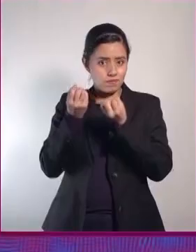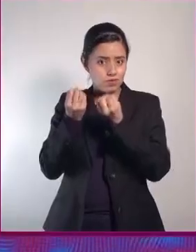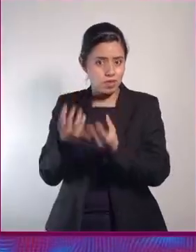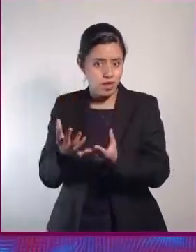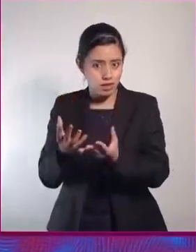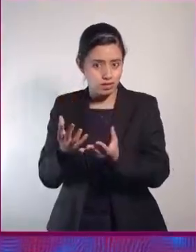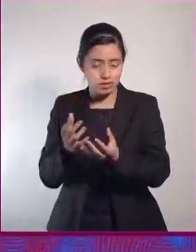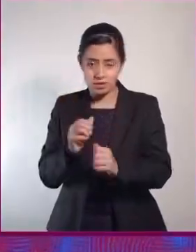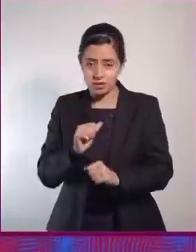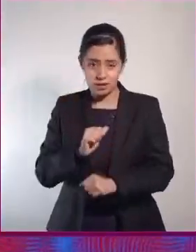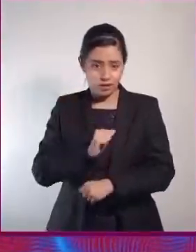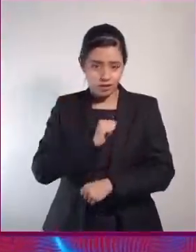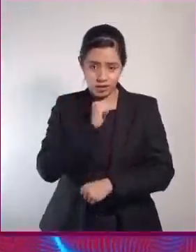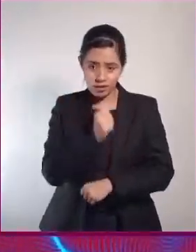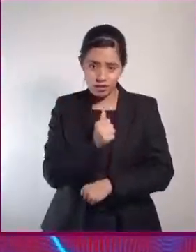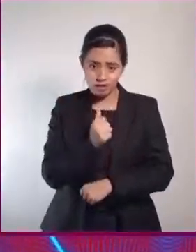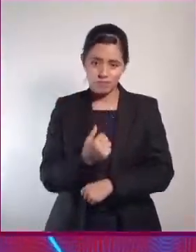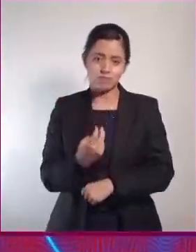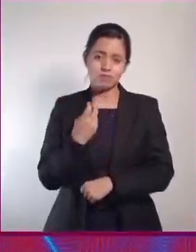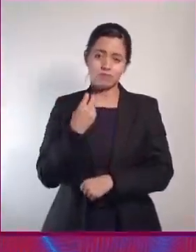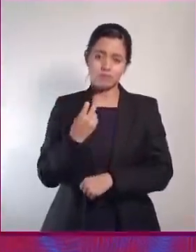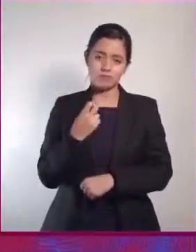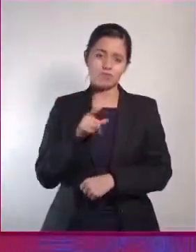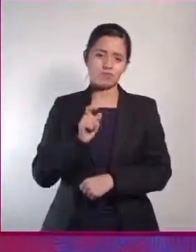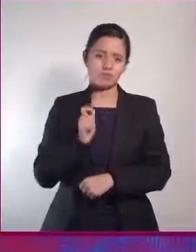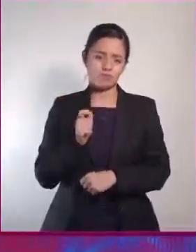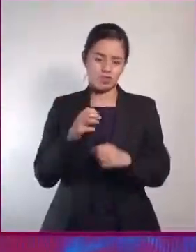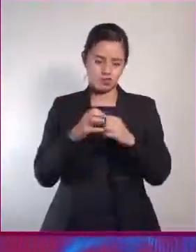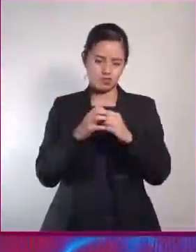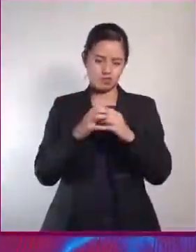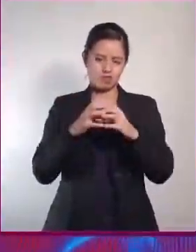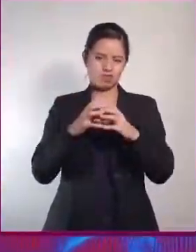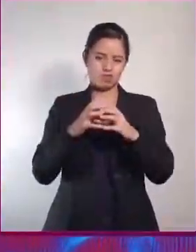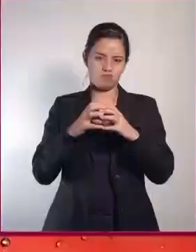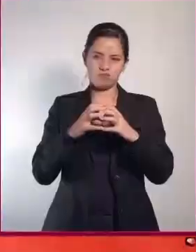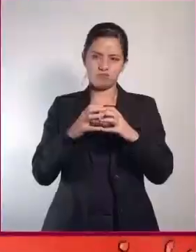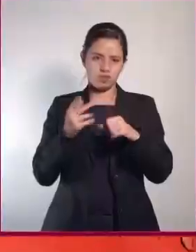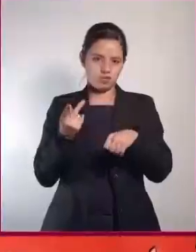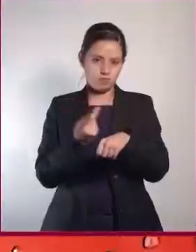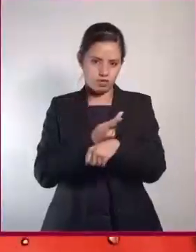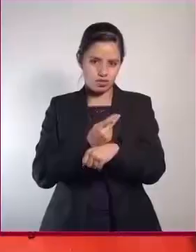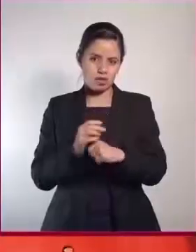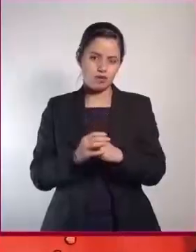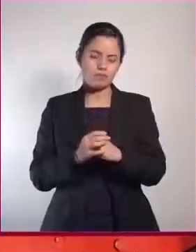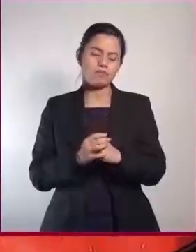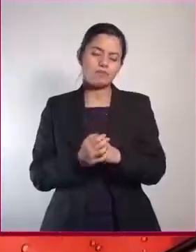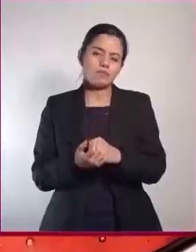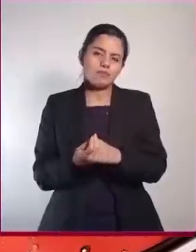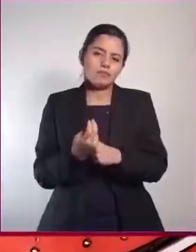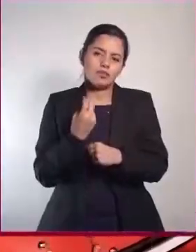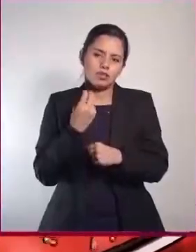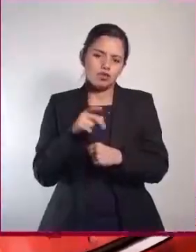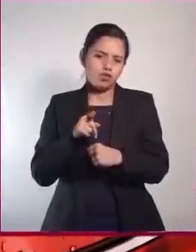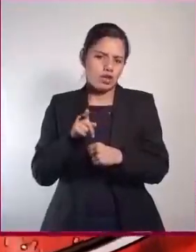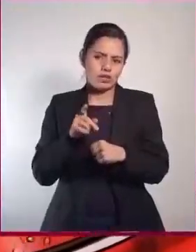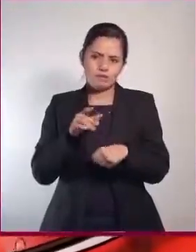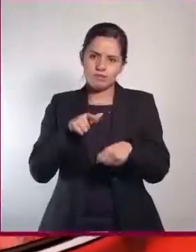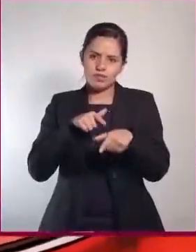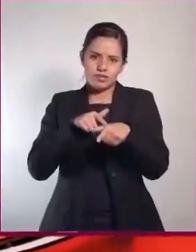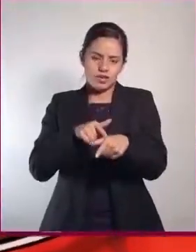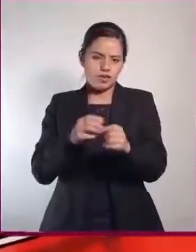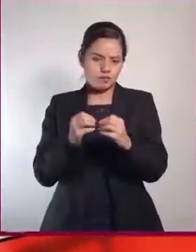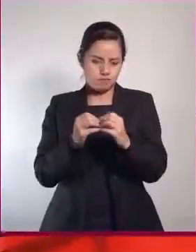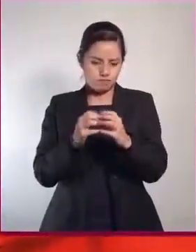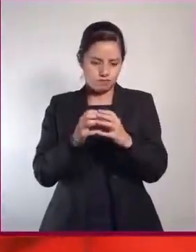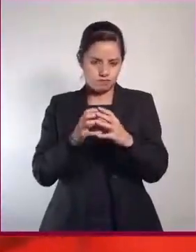recibe, pues evidentemente el tumor va a llevar su historia natural. ¿Qué significa esto de historia natural? Va a llevar su seguimiento o su crecimiento